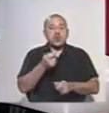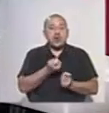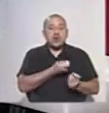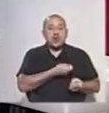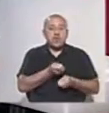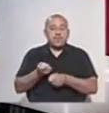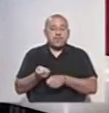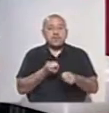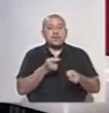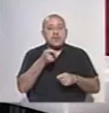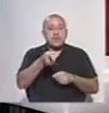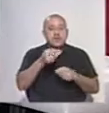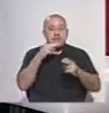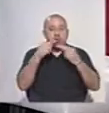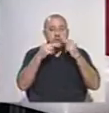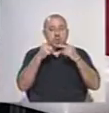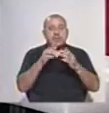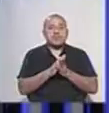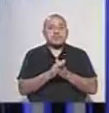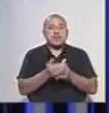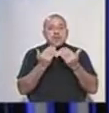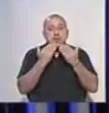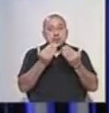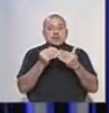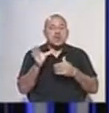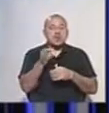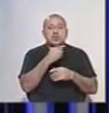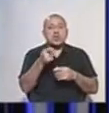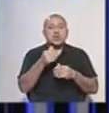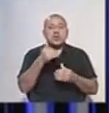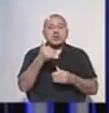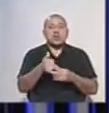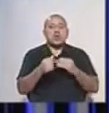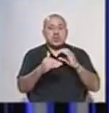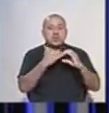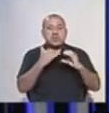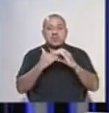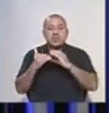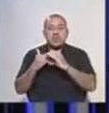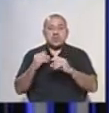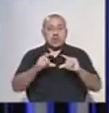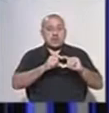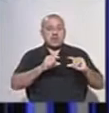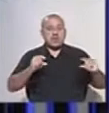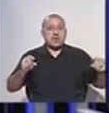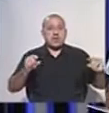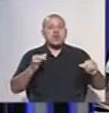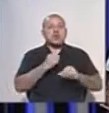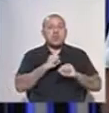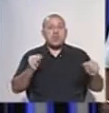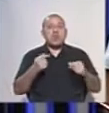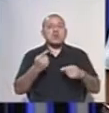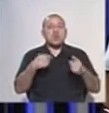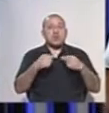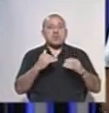comida donde estuvimos con uno de los tapes. Y le agradecemos a toda la gente que nos estuvo escribiendo al 092-000005. Nos pueden seguir mandando mensajes que por